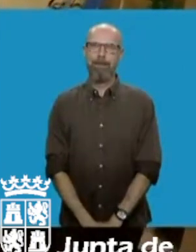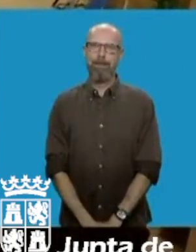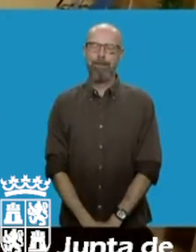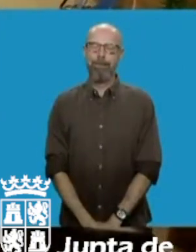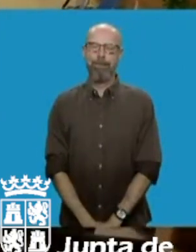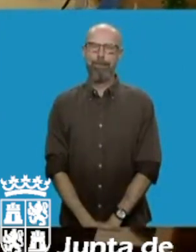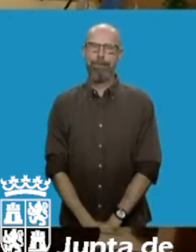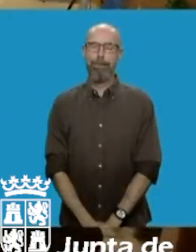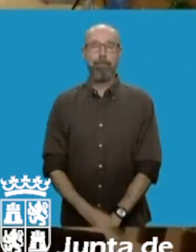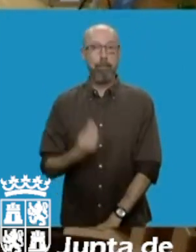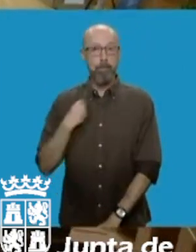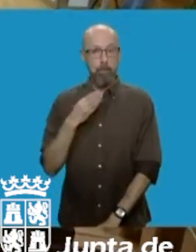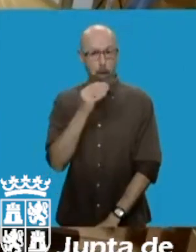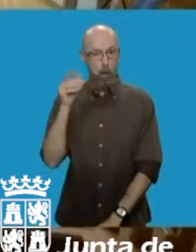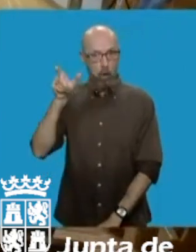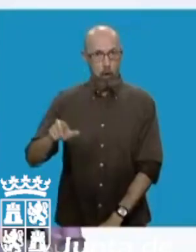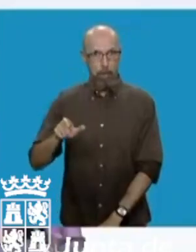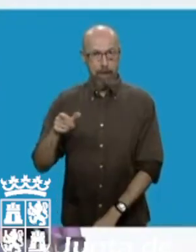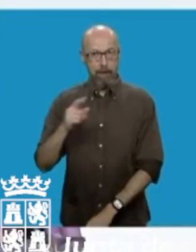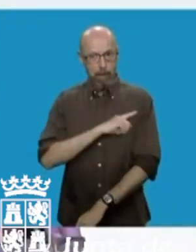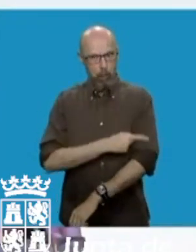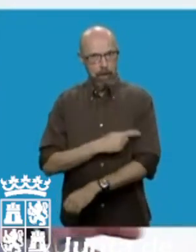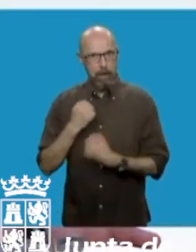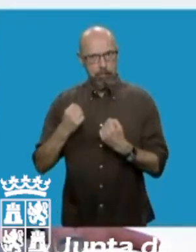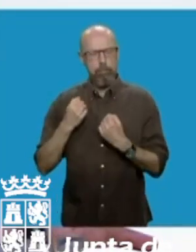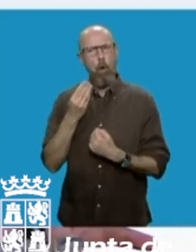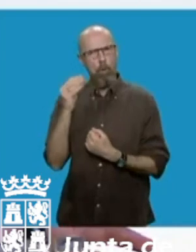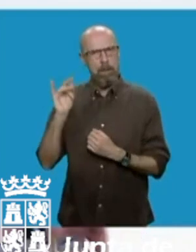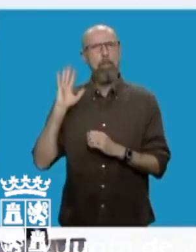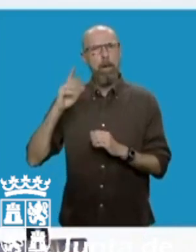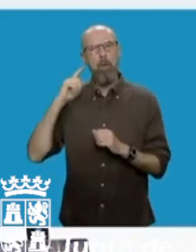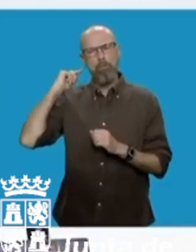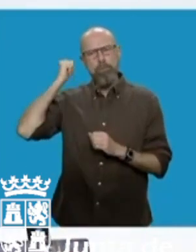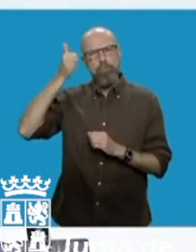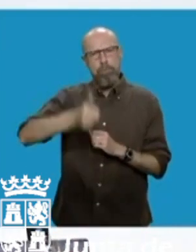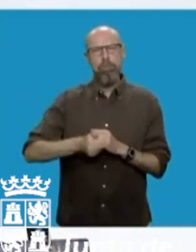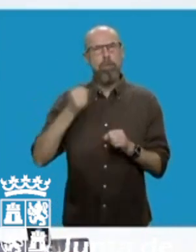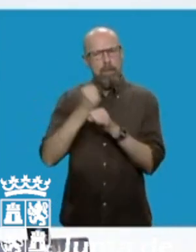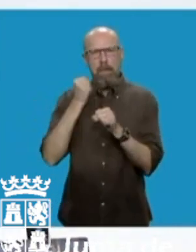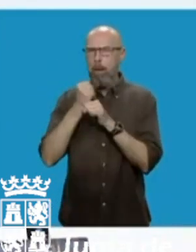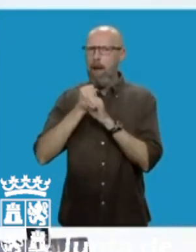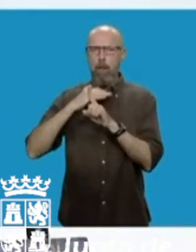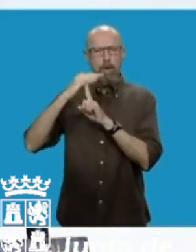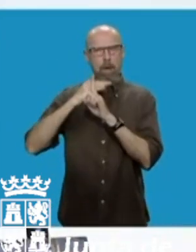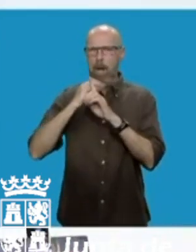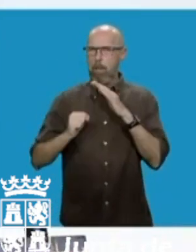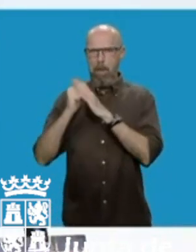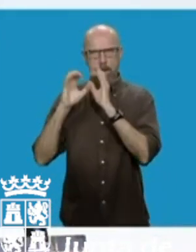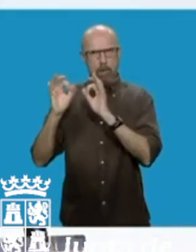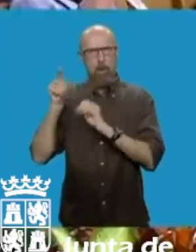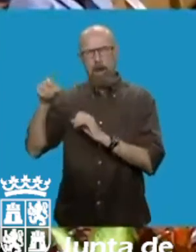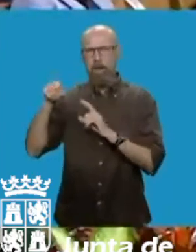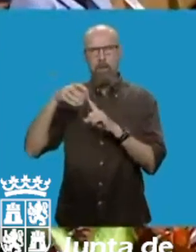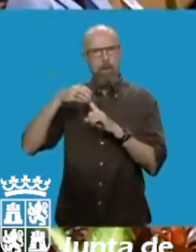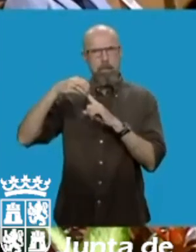Esta extraordinaria deportista, a pesar de su juventud, lleva años compitiendo al más alto nivel, siendo uno de los pilares de los